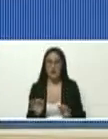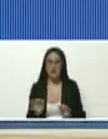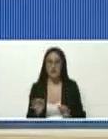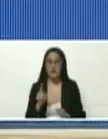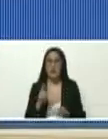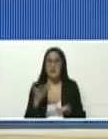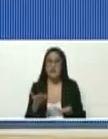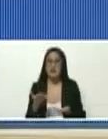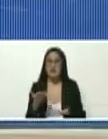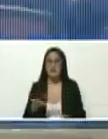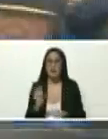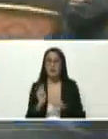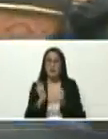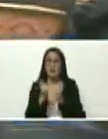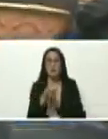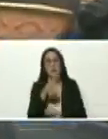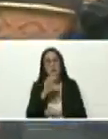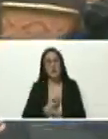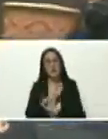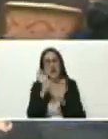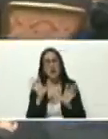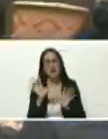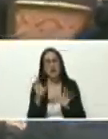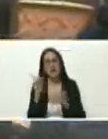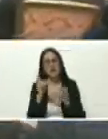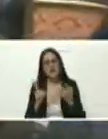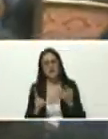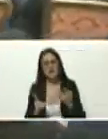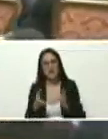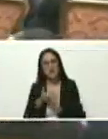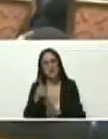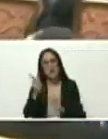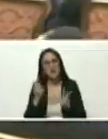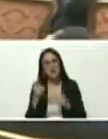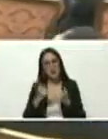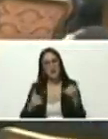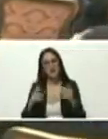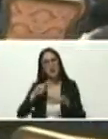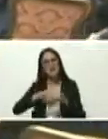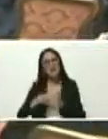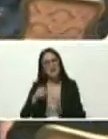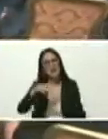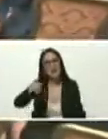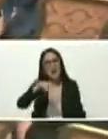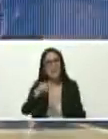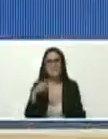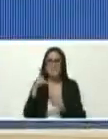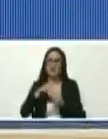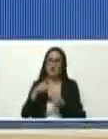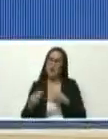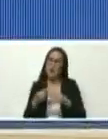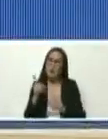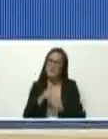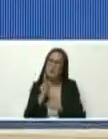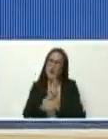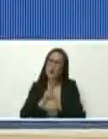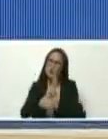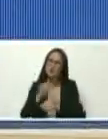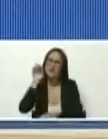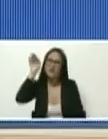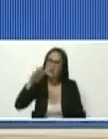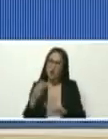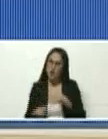transición, pero no hay una clara definición de lo que es la transición energética. ¿Qué significa esto para el petróleo? ¿Cómo el petróleo se utilizará en el